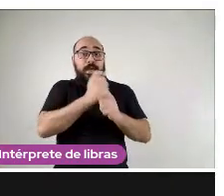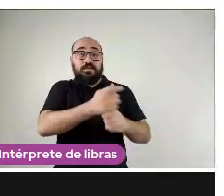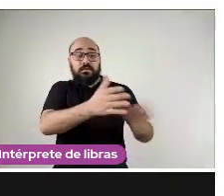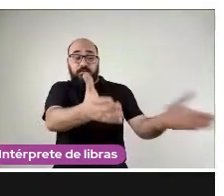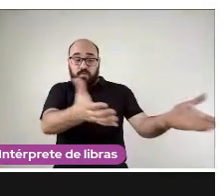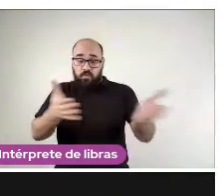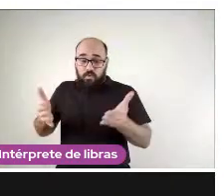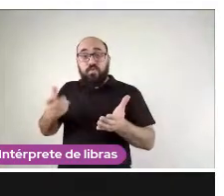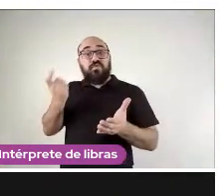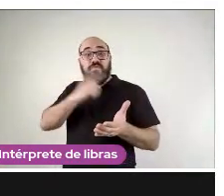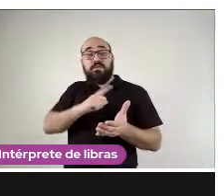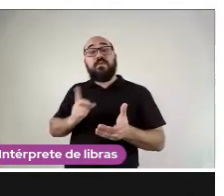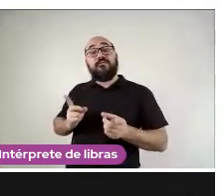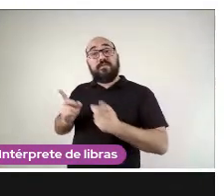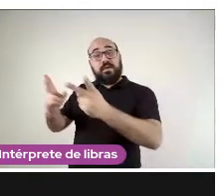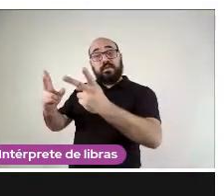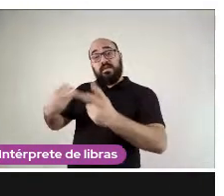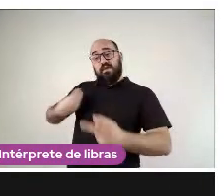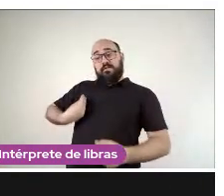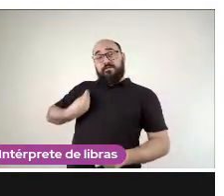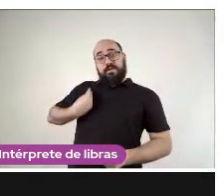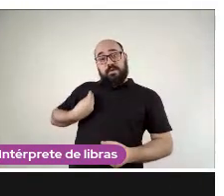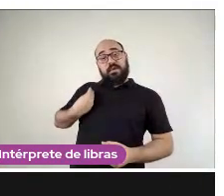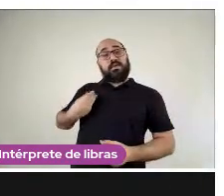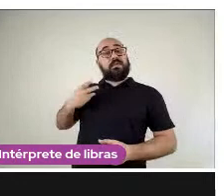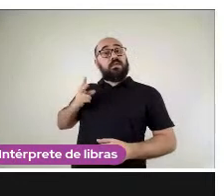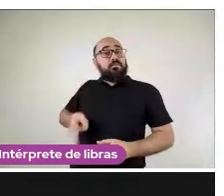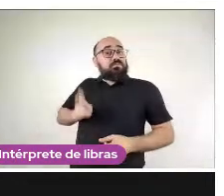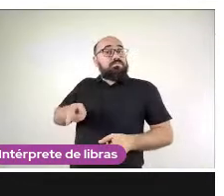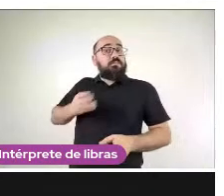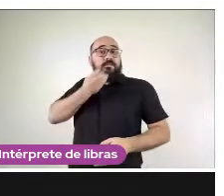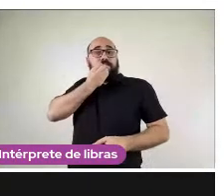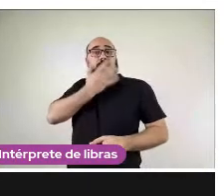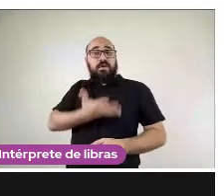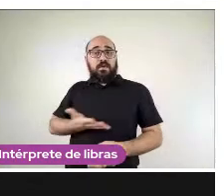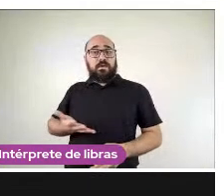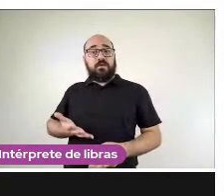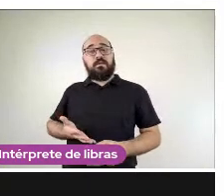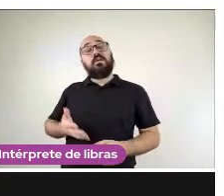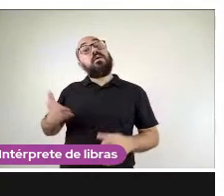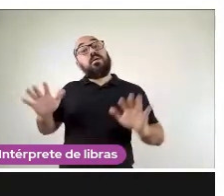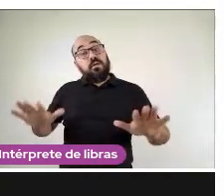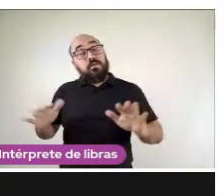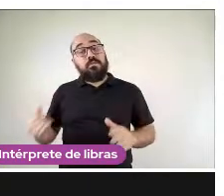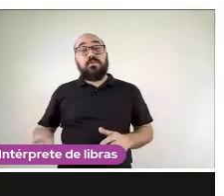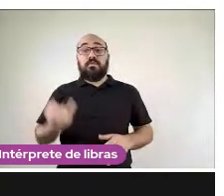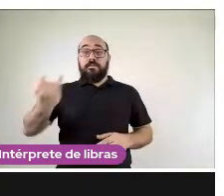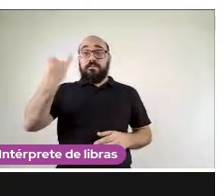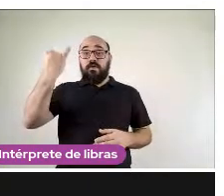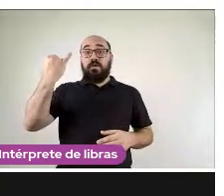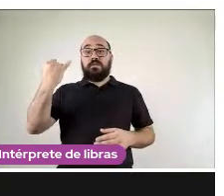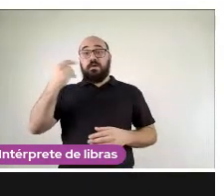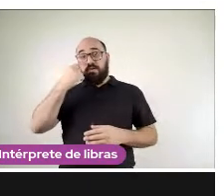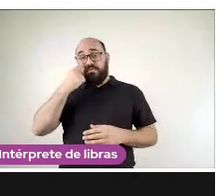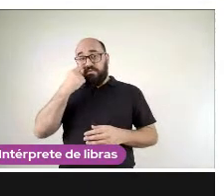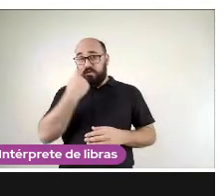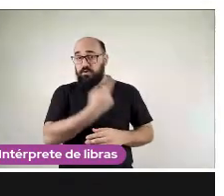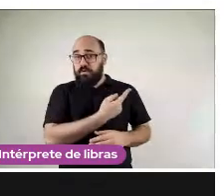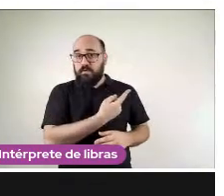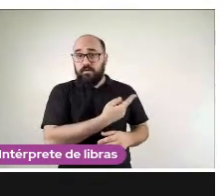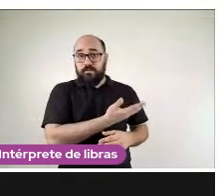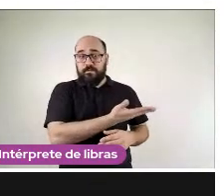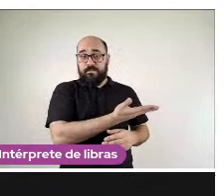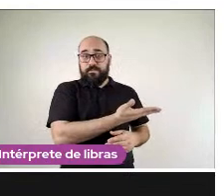las ballenas jorobadas del norte y del sur, así como muchos delfines. Luego hay otros proyectos en los que hemos trabajado